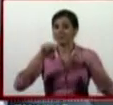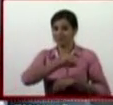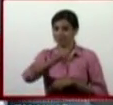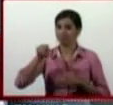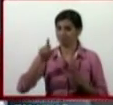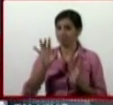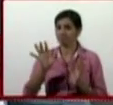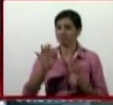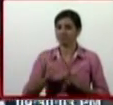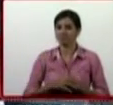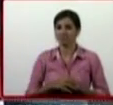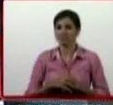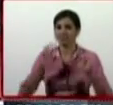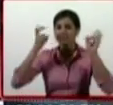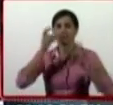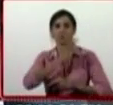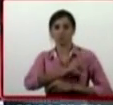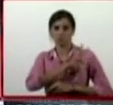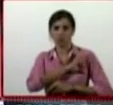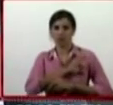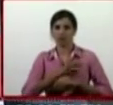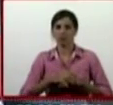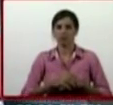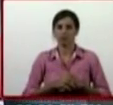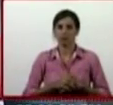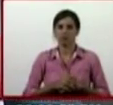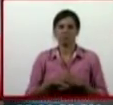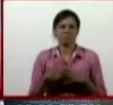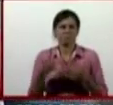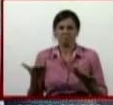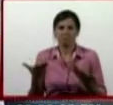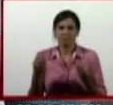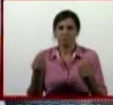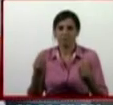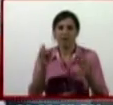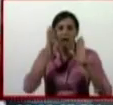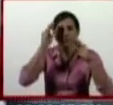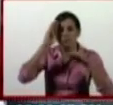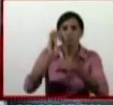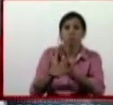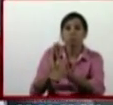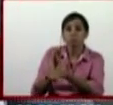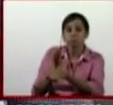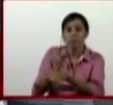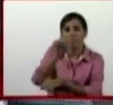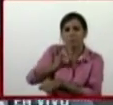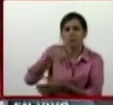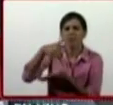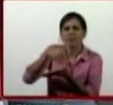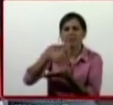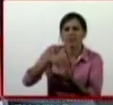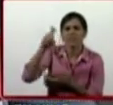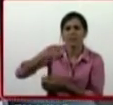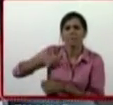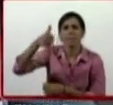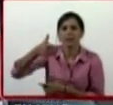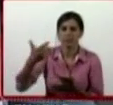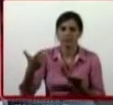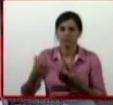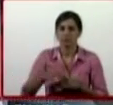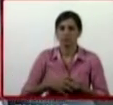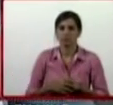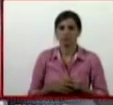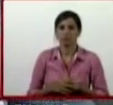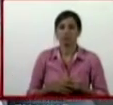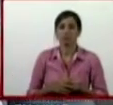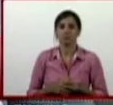Una bomba atómica en lo social. Para atender y proteger a los más necesitados. Ya el piloto va bien en Cartanal,